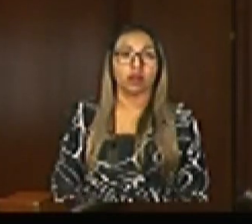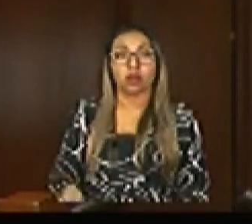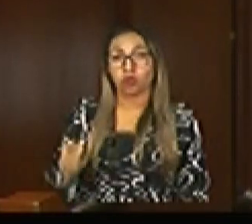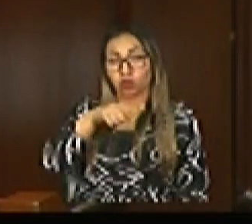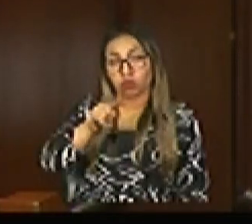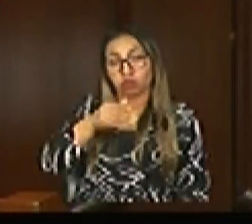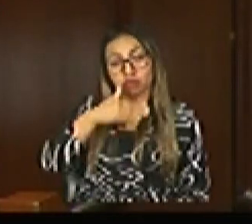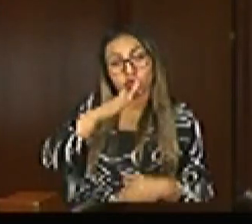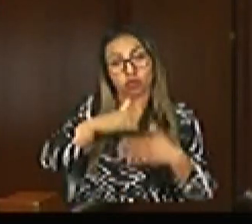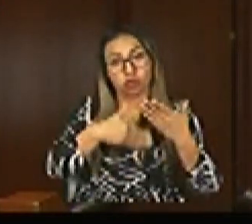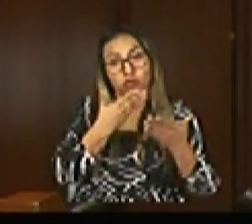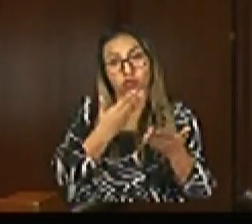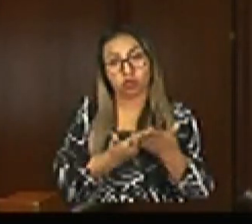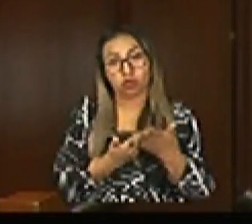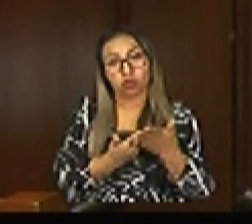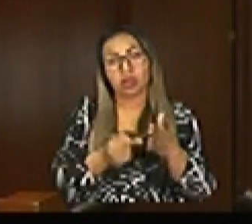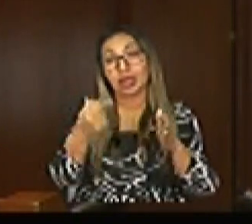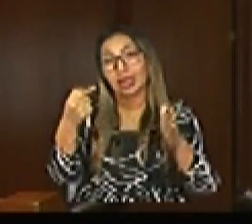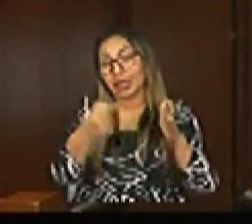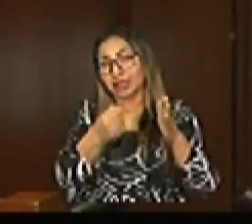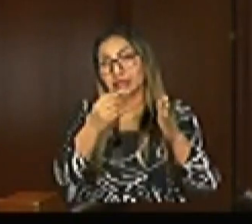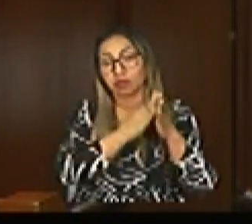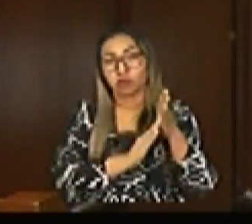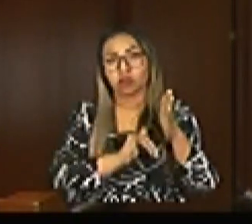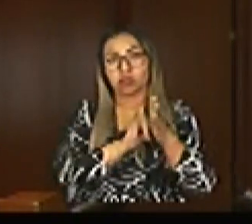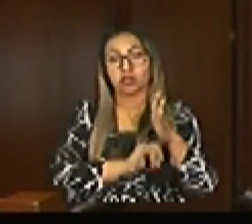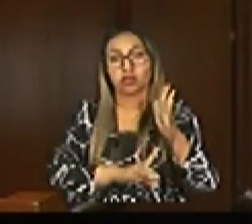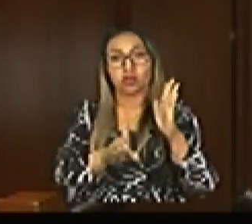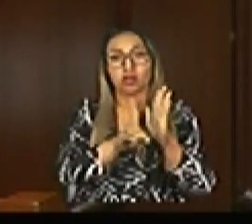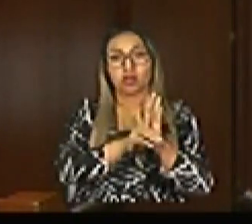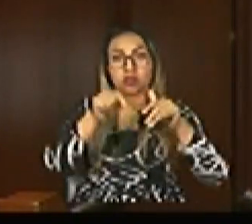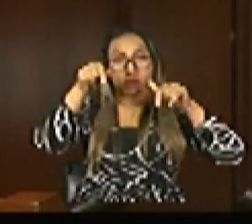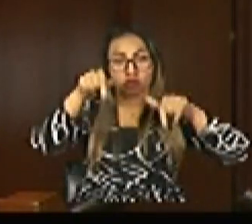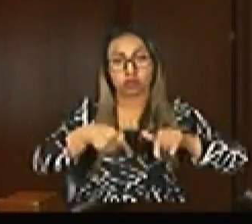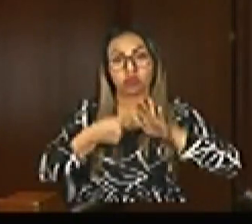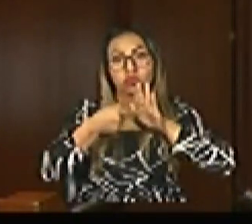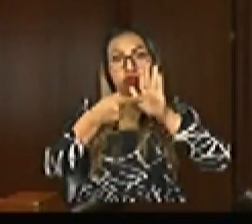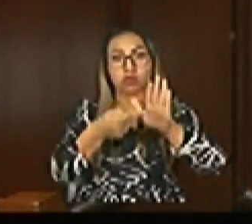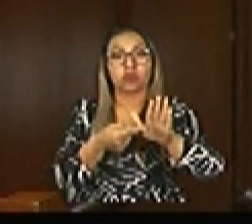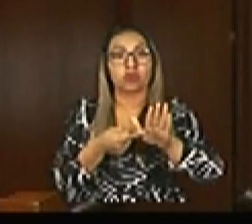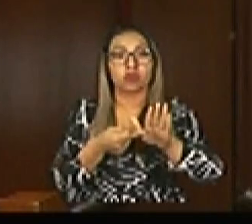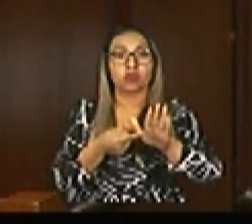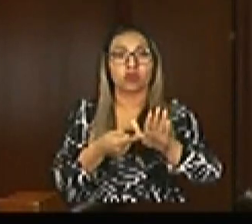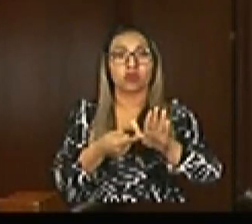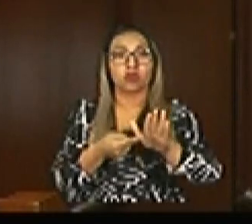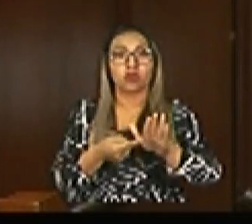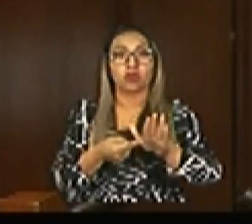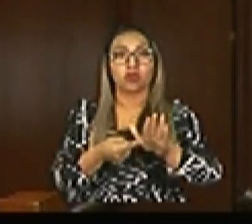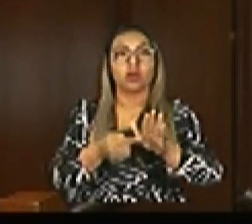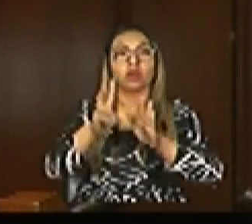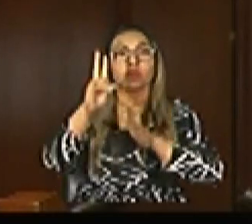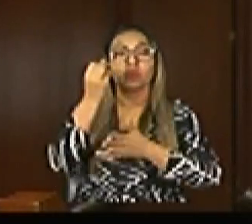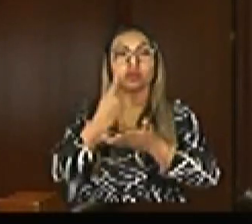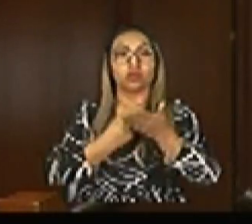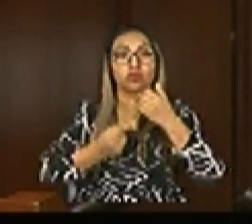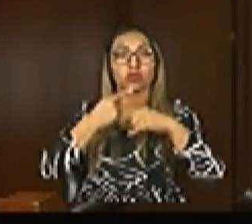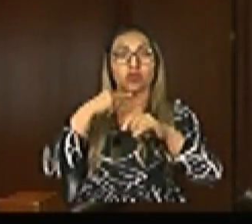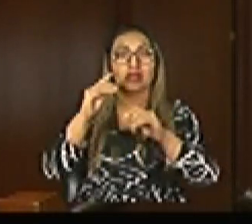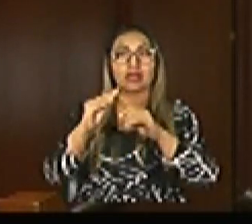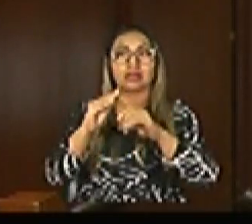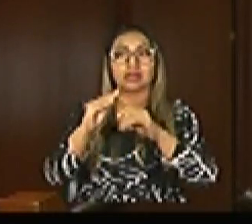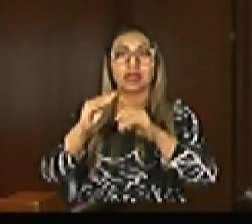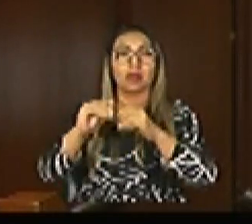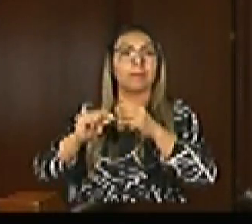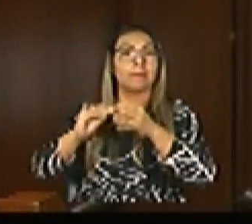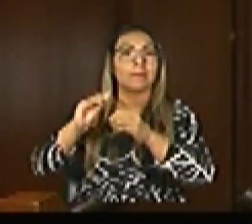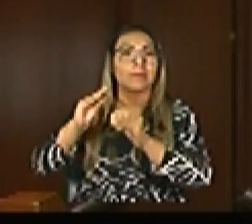mente, este proyecto de ley que hoy presentamos responde no solo a estimular crecimiento